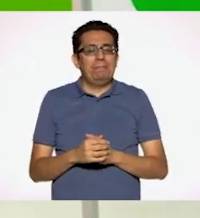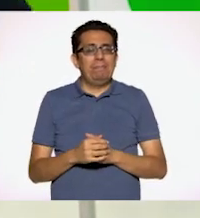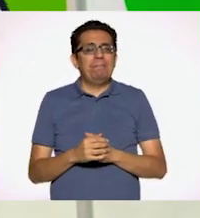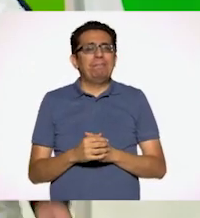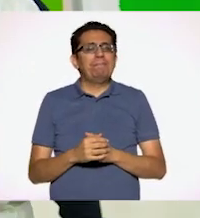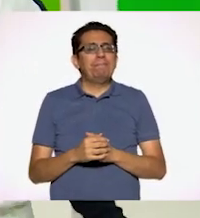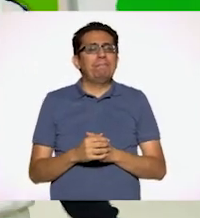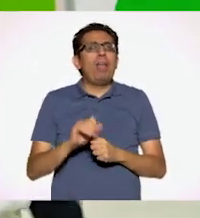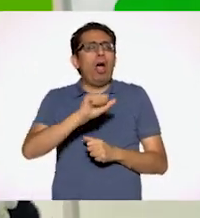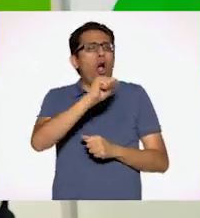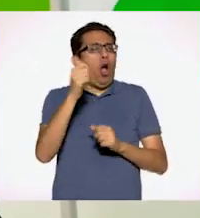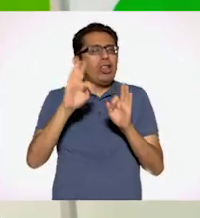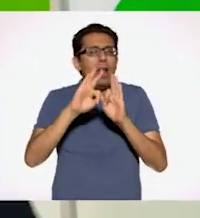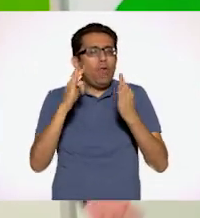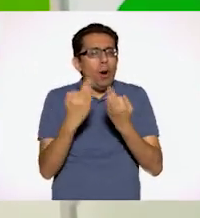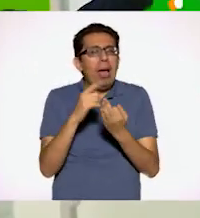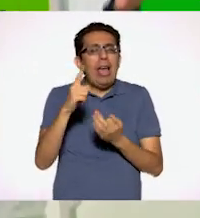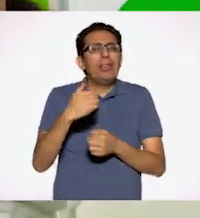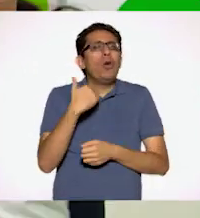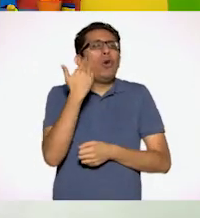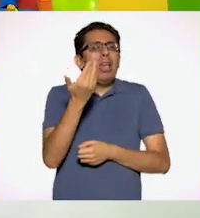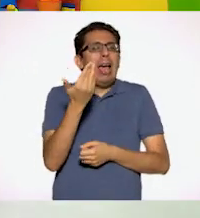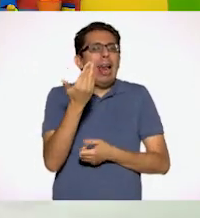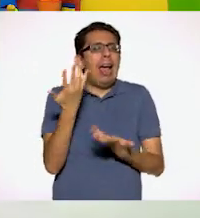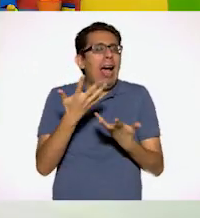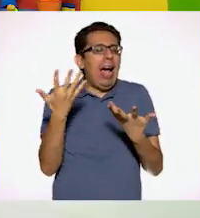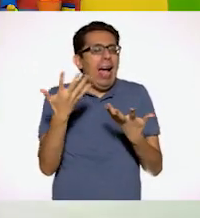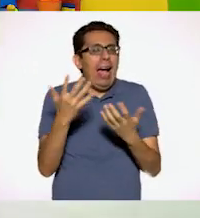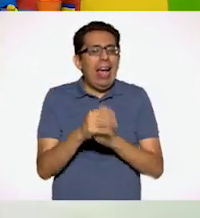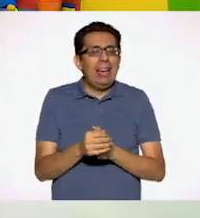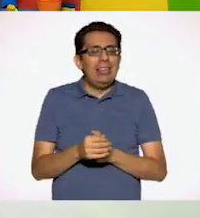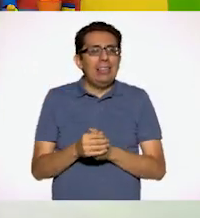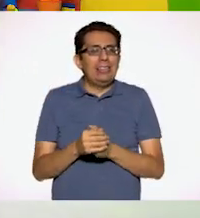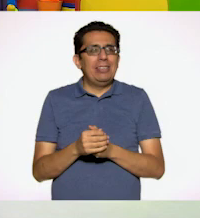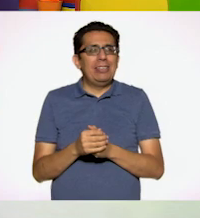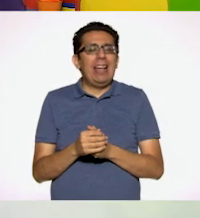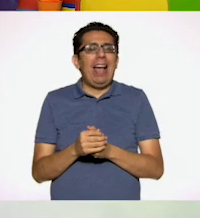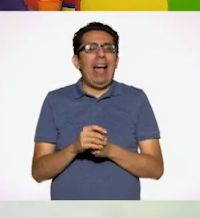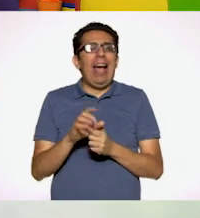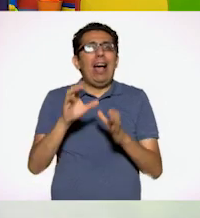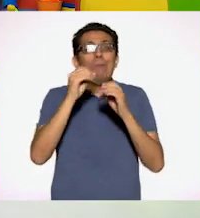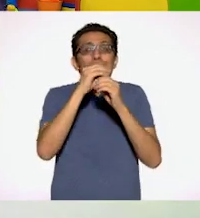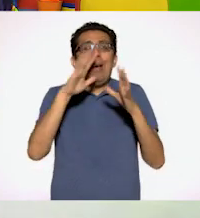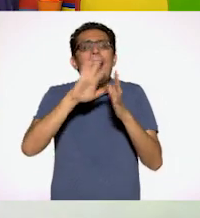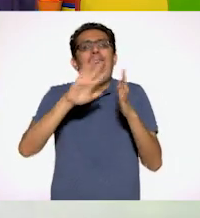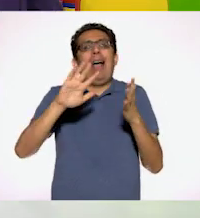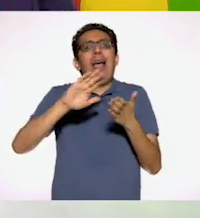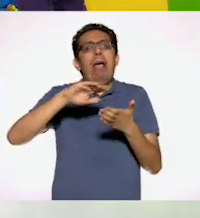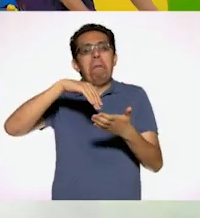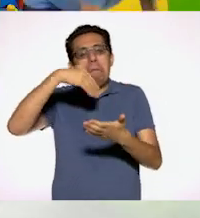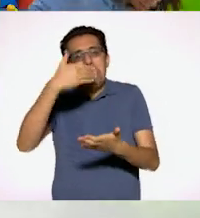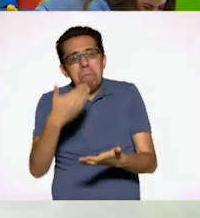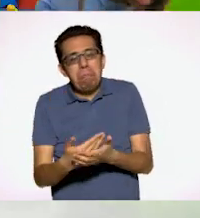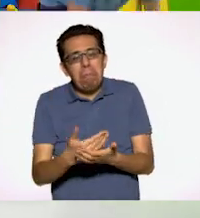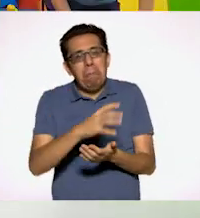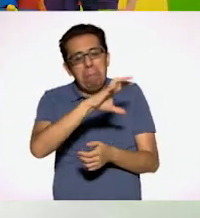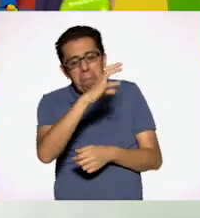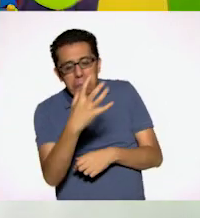¿De qué otra manera te gustaría golpear el globo? ¡Ah! ¡Se me cayó mi globo!